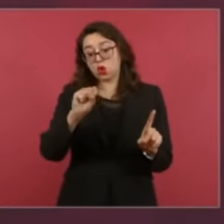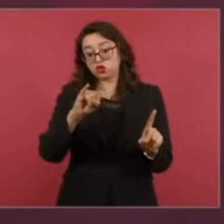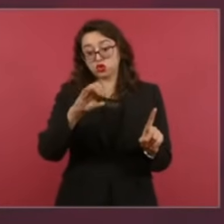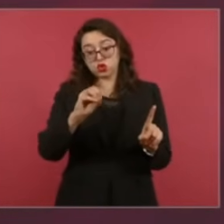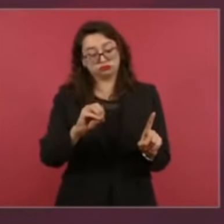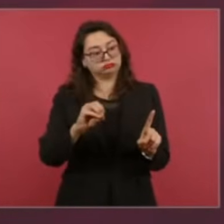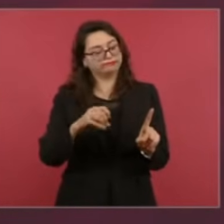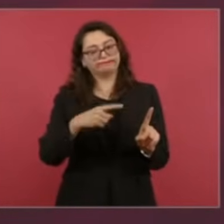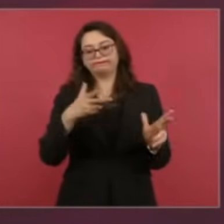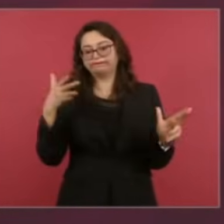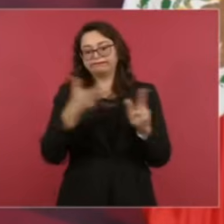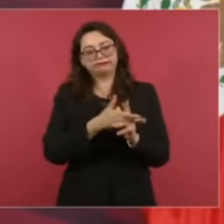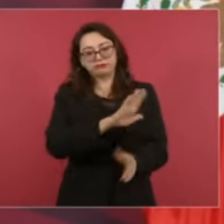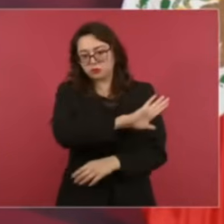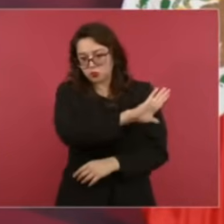y